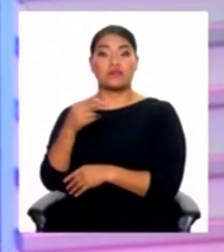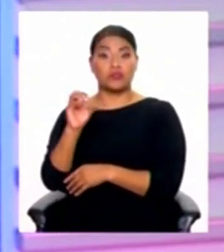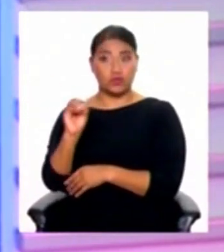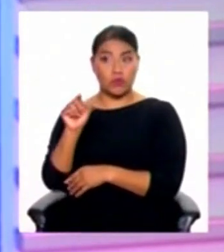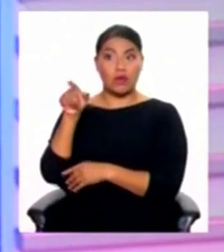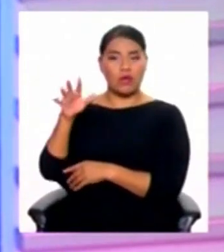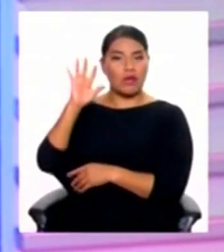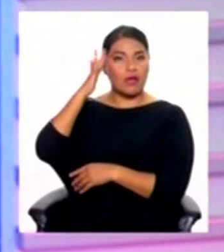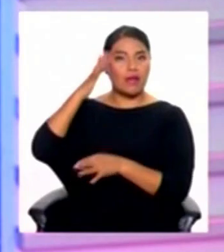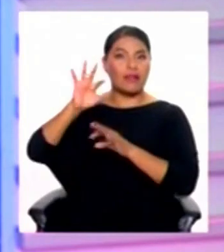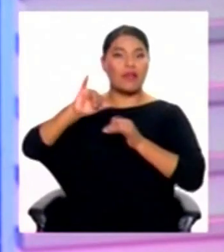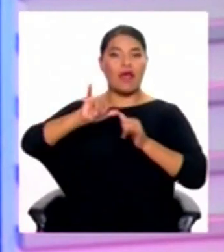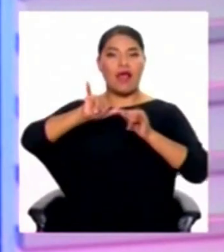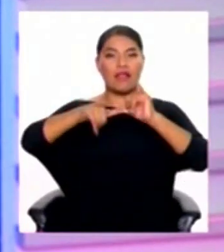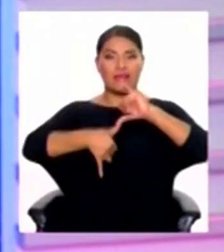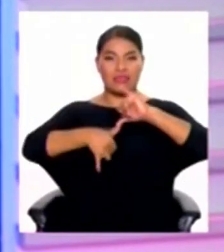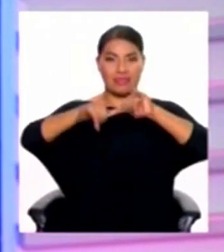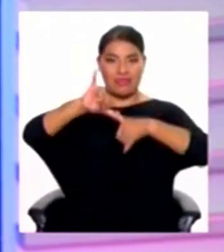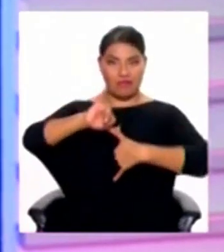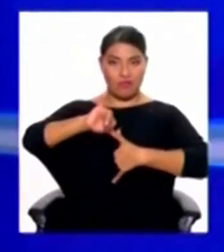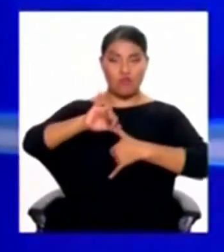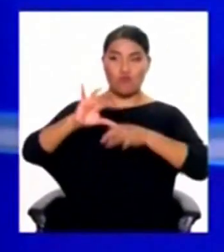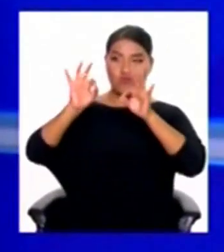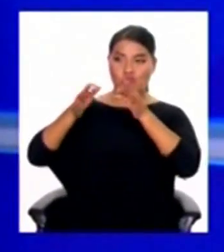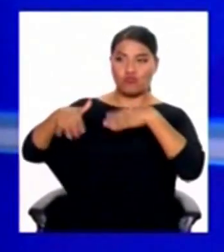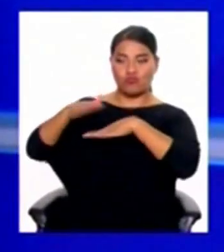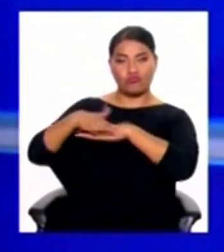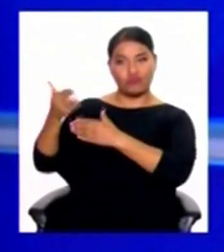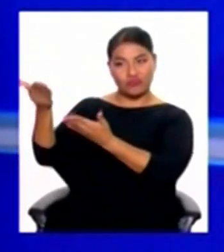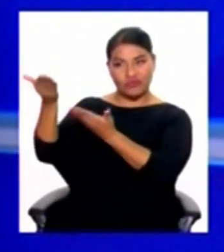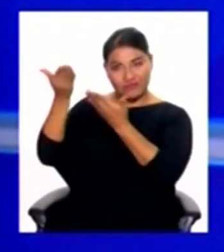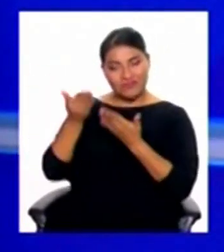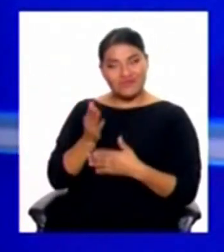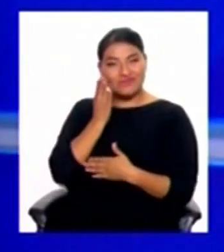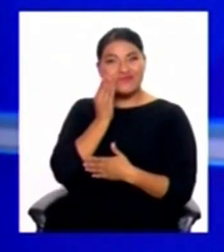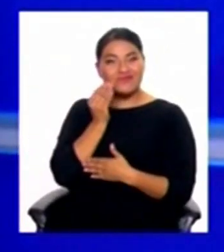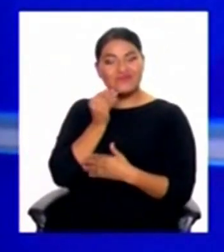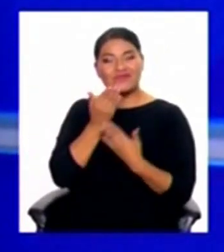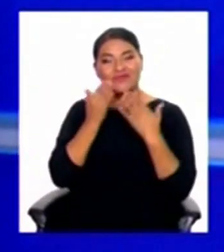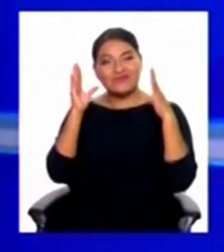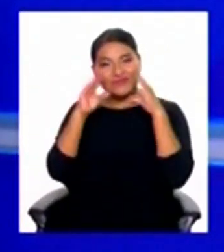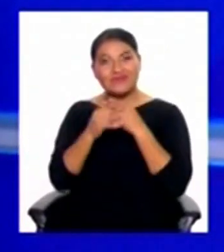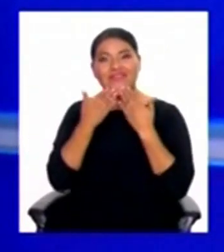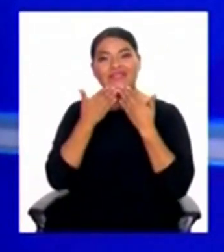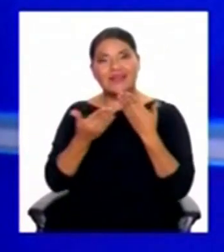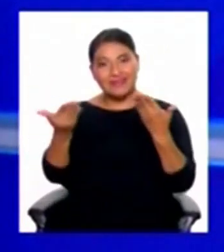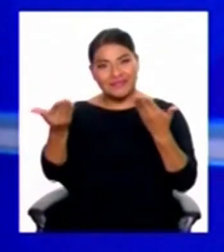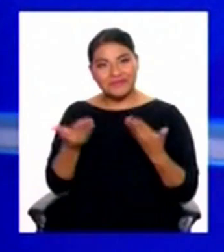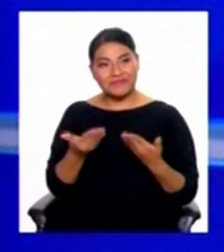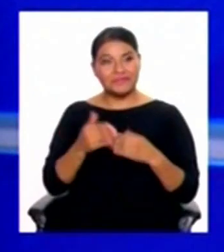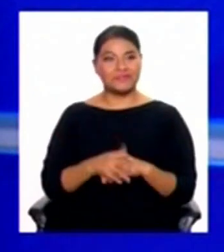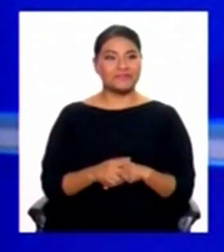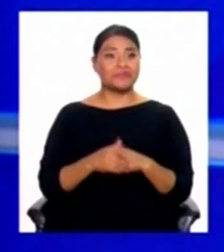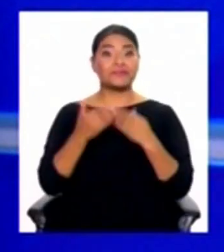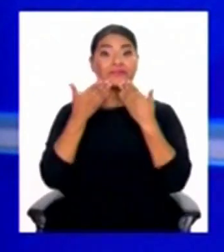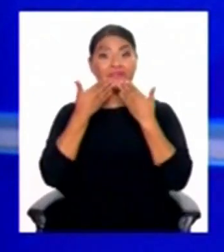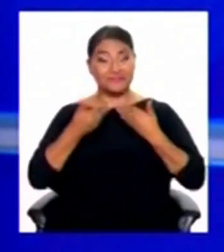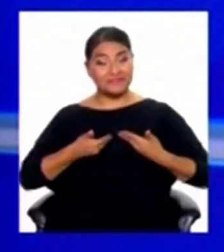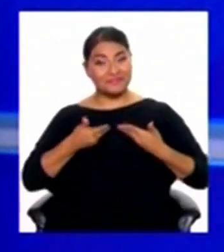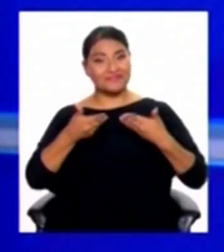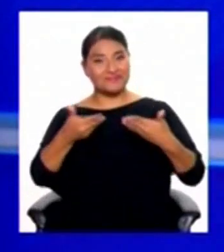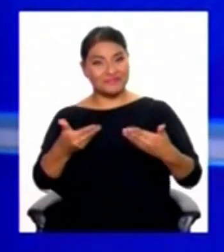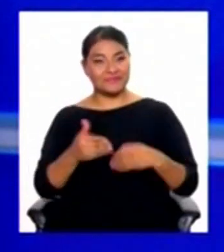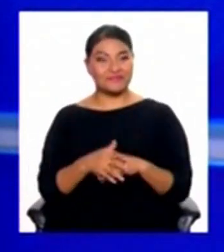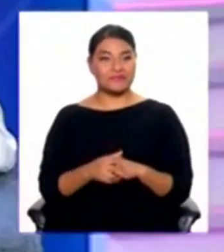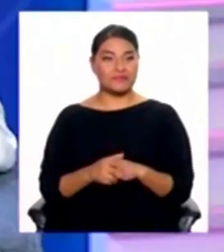y además es cofundador de la Red Latinoamericana de Urbanistas. Buenas noches, Aldo. Gracias por estar con nosotros otra vez. Hola, Mente. Gracias por la invitación. Es más o